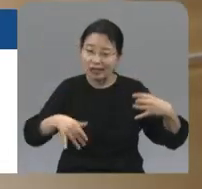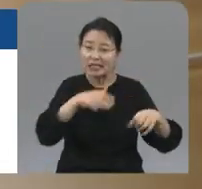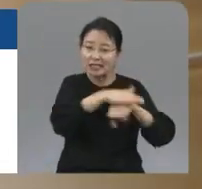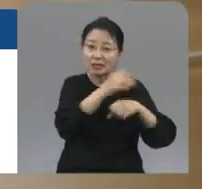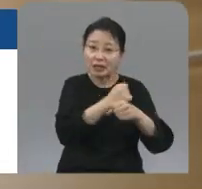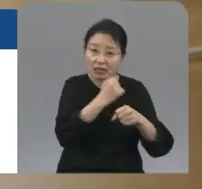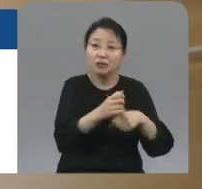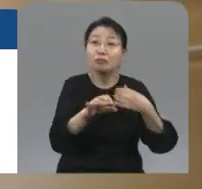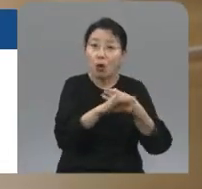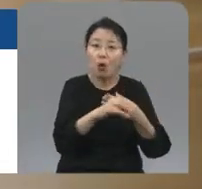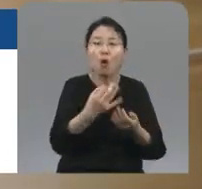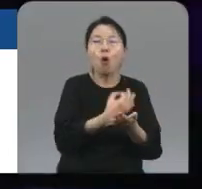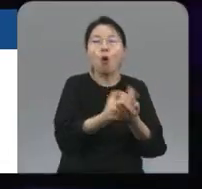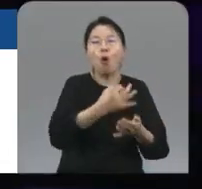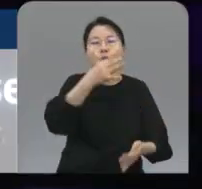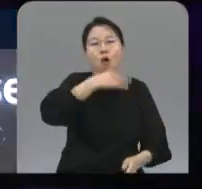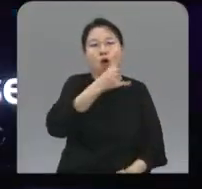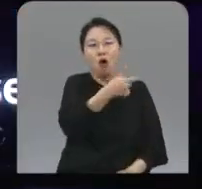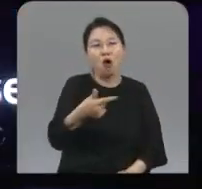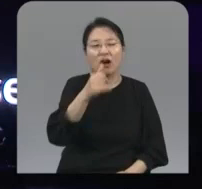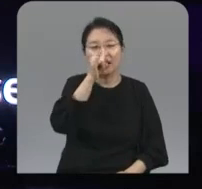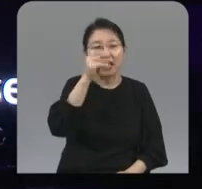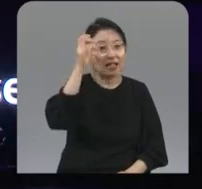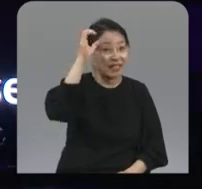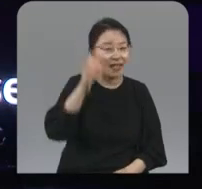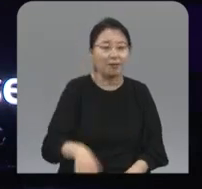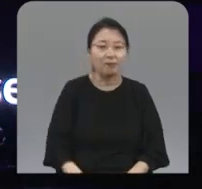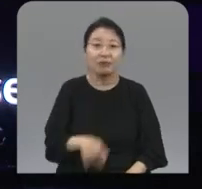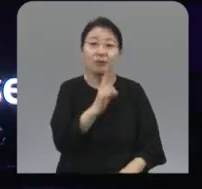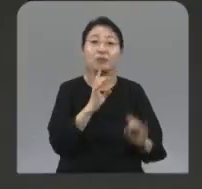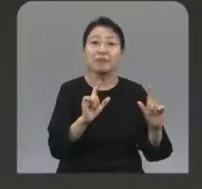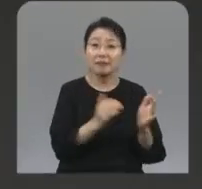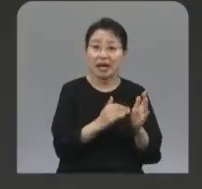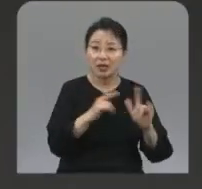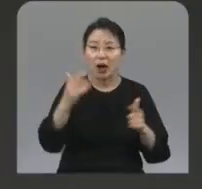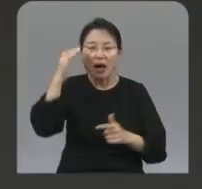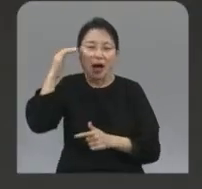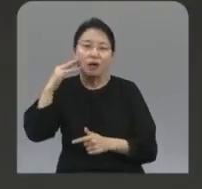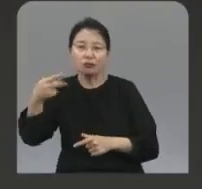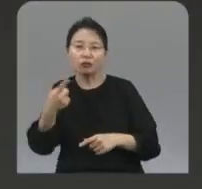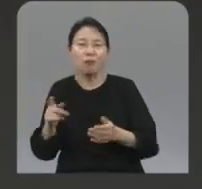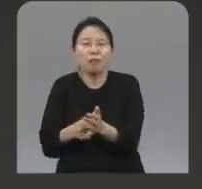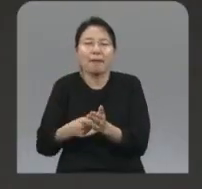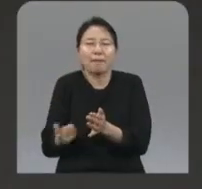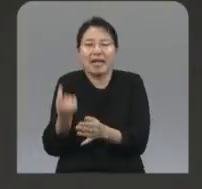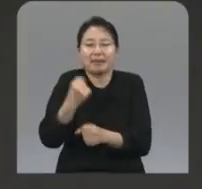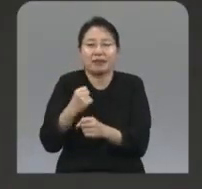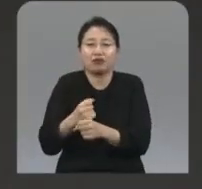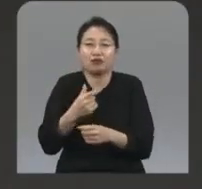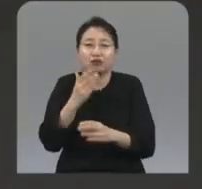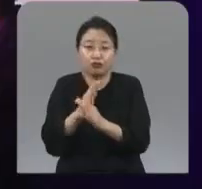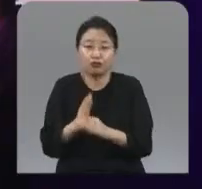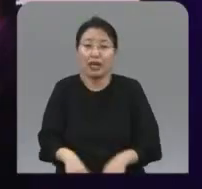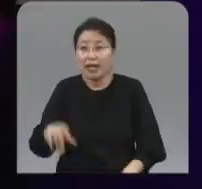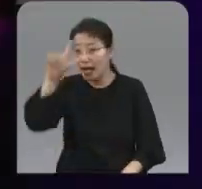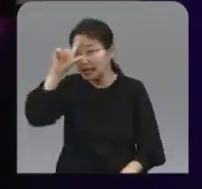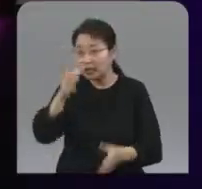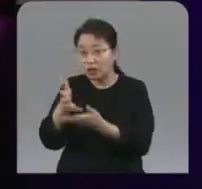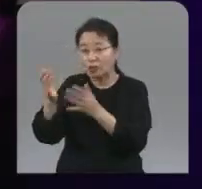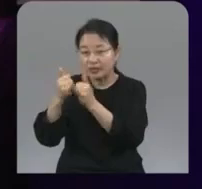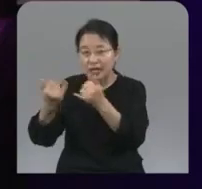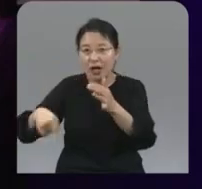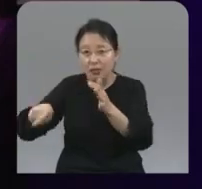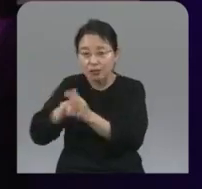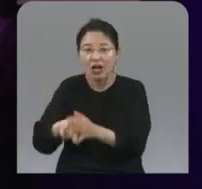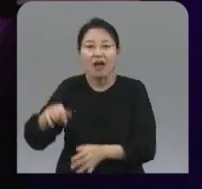recientemente LG presentó un chatbot para investigadores llamado exa One 2.0 un modelo de lenguaje multimodal con capacidad